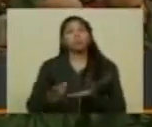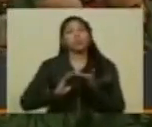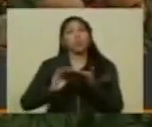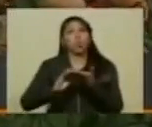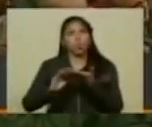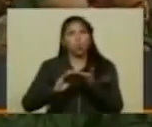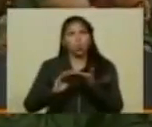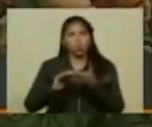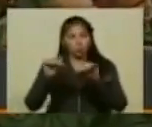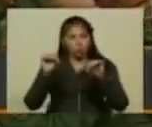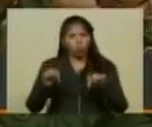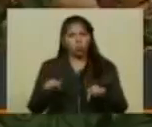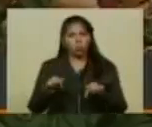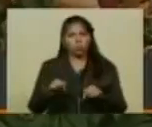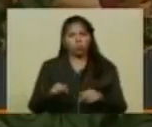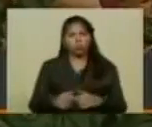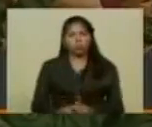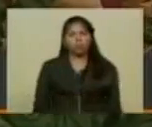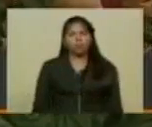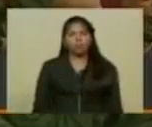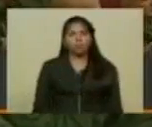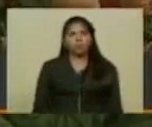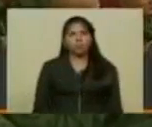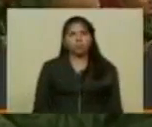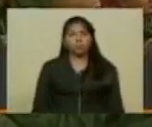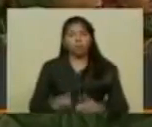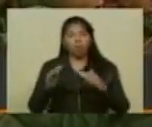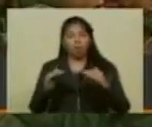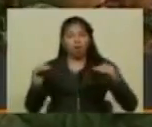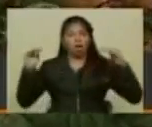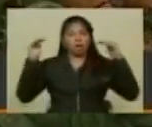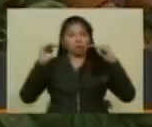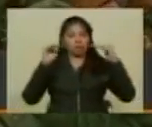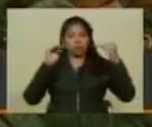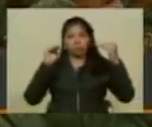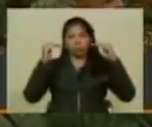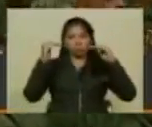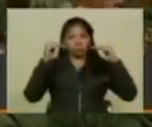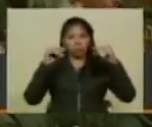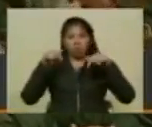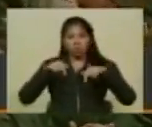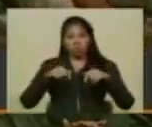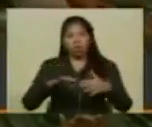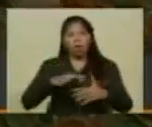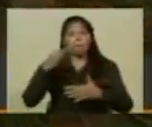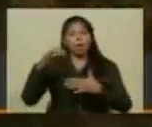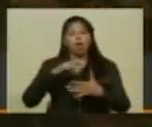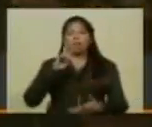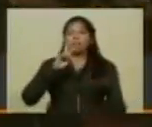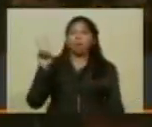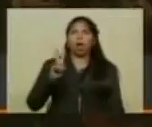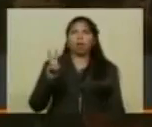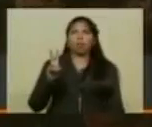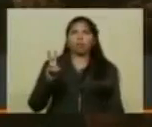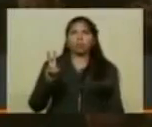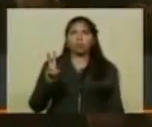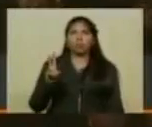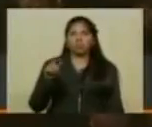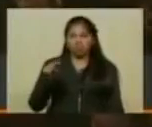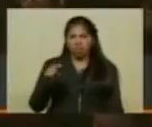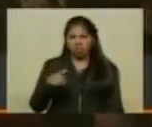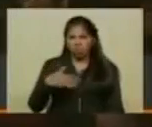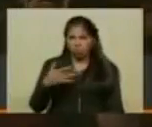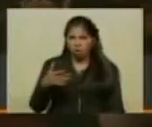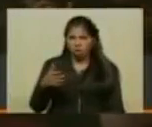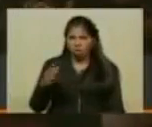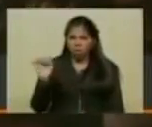prevalezca siempre el poder superior de la moral y del espíritu de Venezuela. No han podido ni podrán